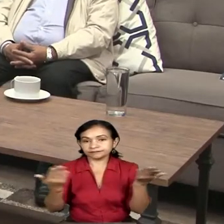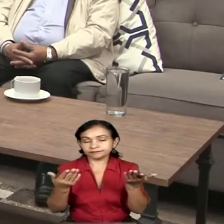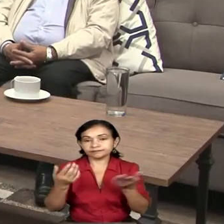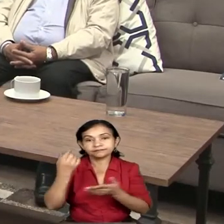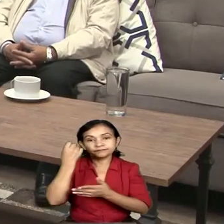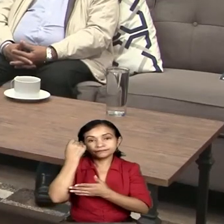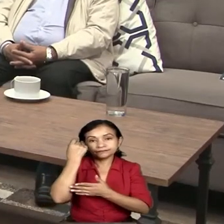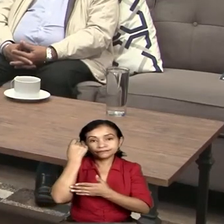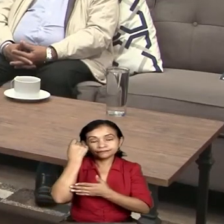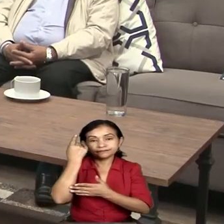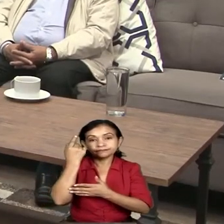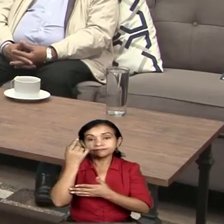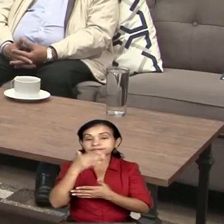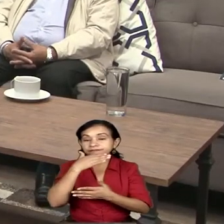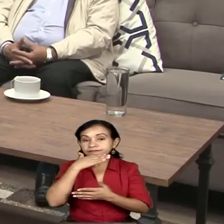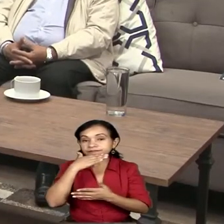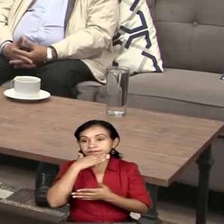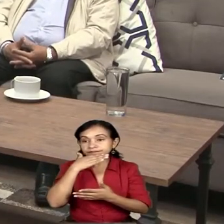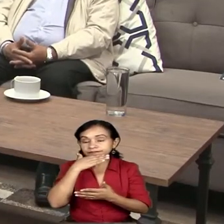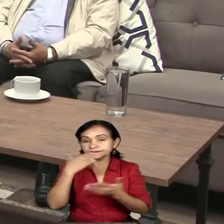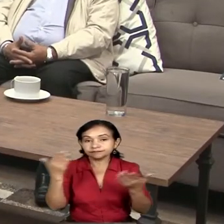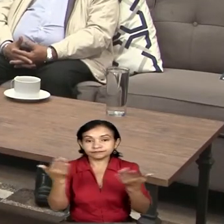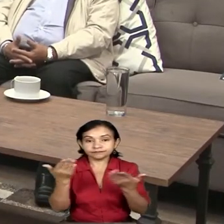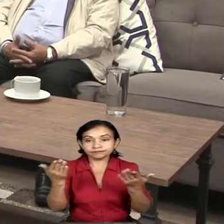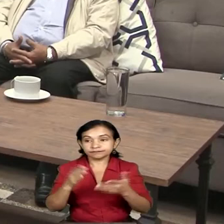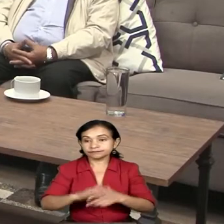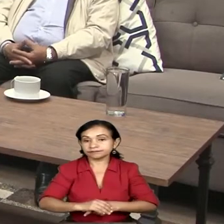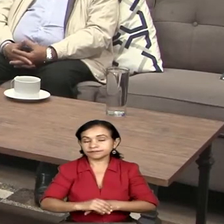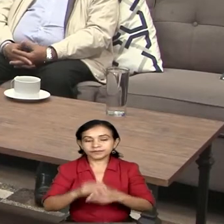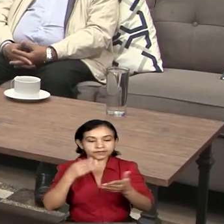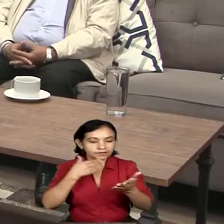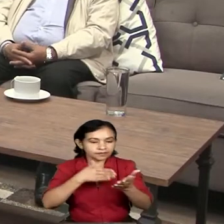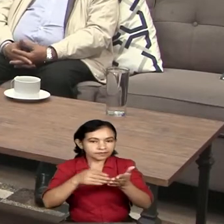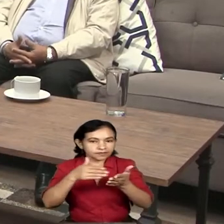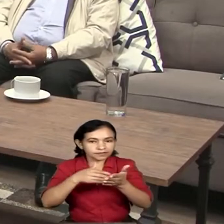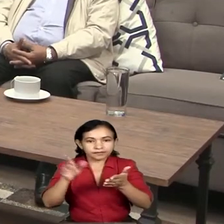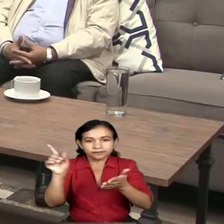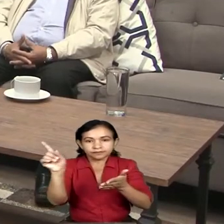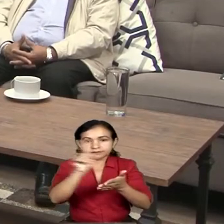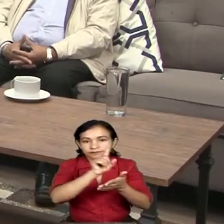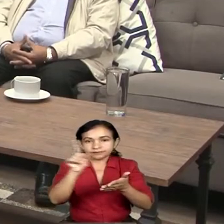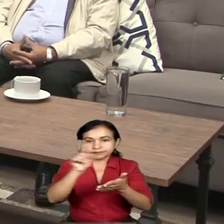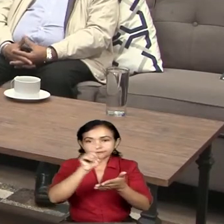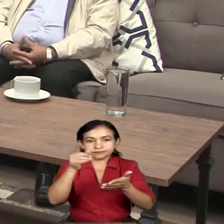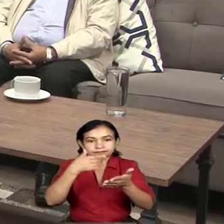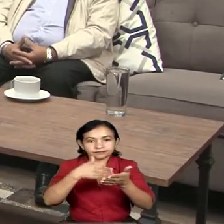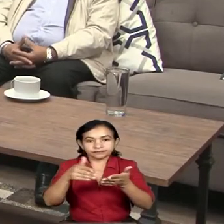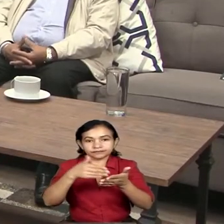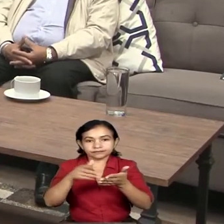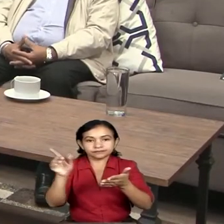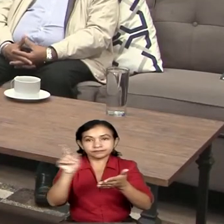que también lleva una complejidad bastante... No es fácil, no es fácil,